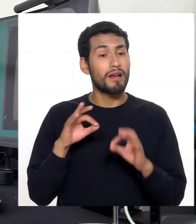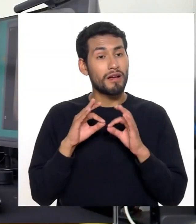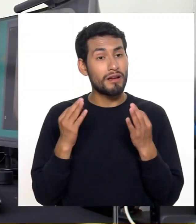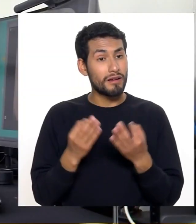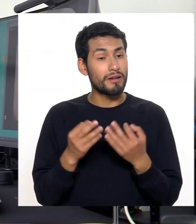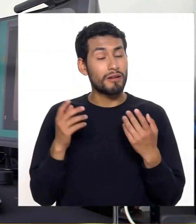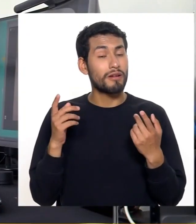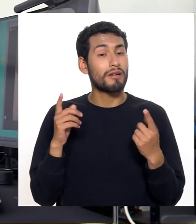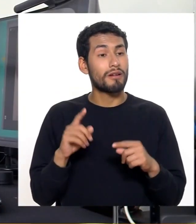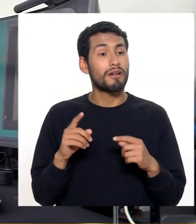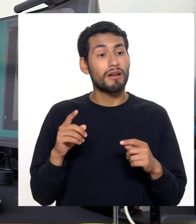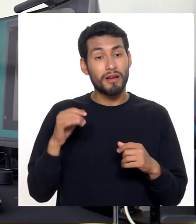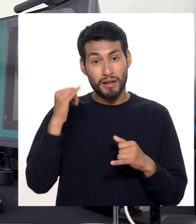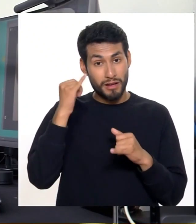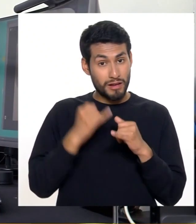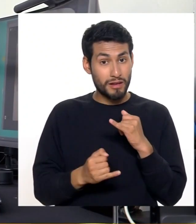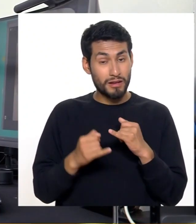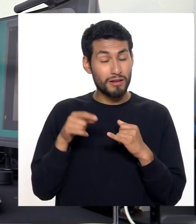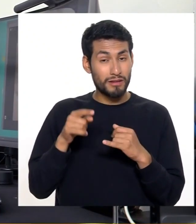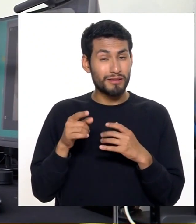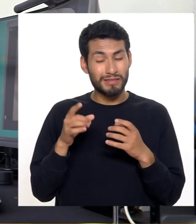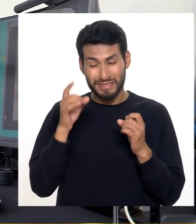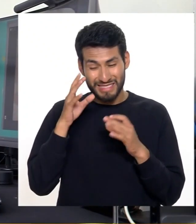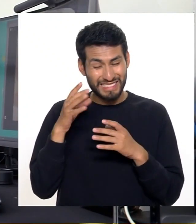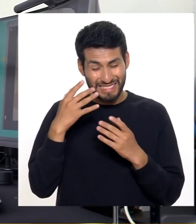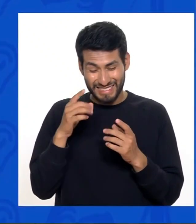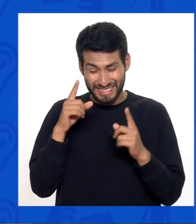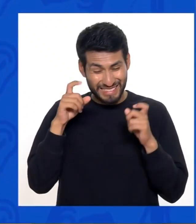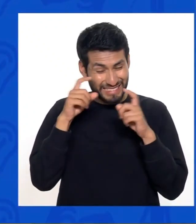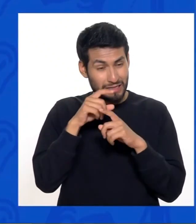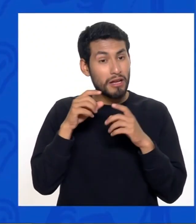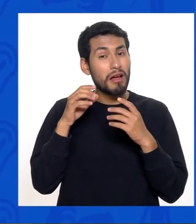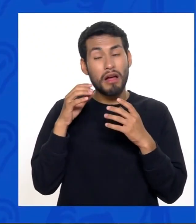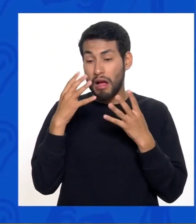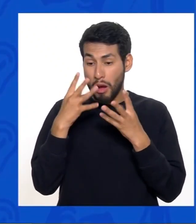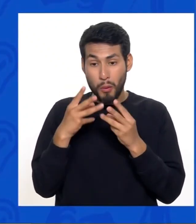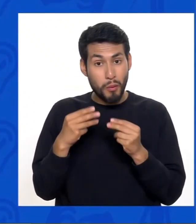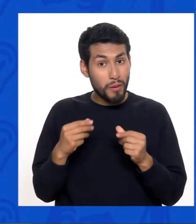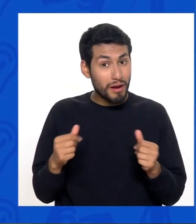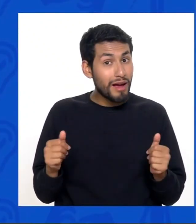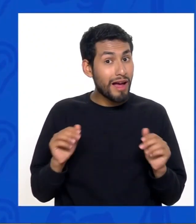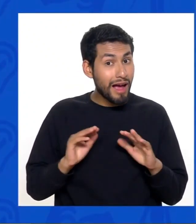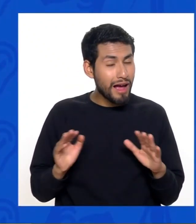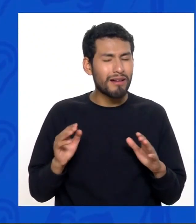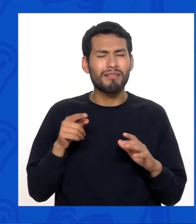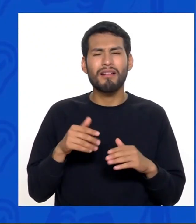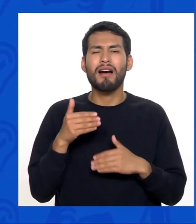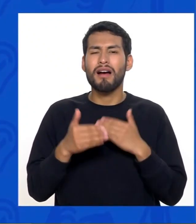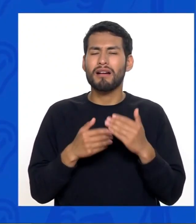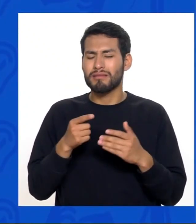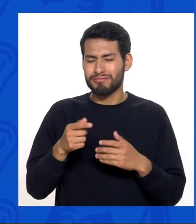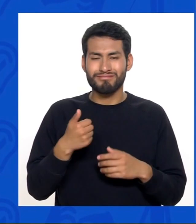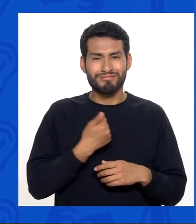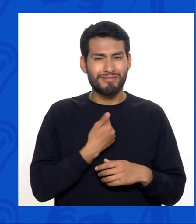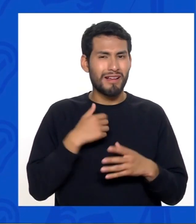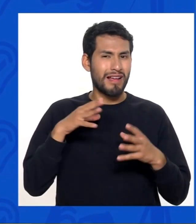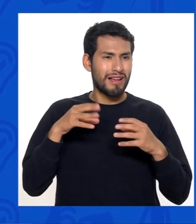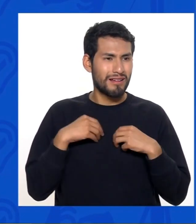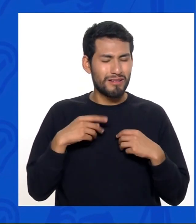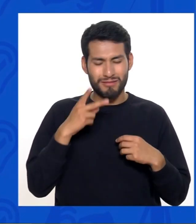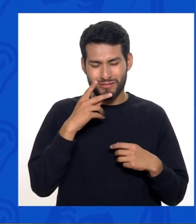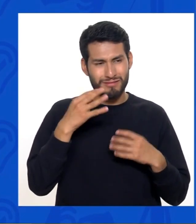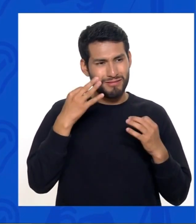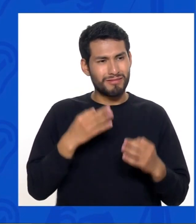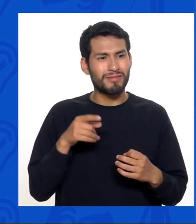Como familia, cuando acabó la parte más crítica, vino un momento del proceso ya de aceptación de